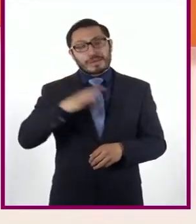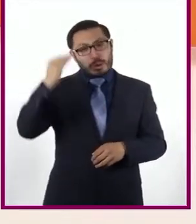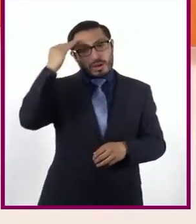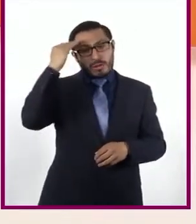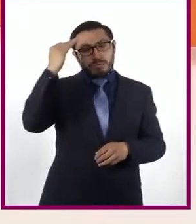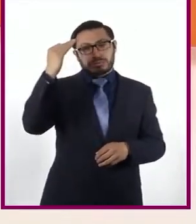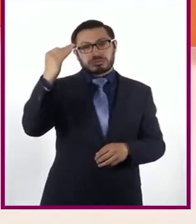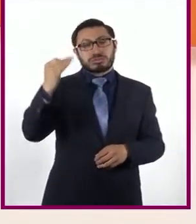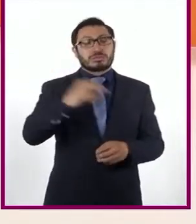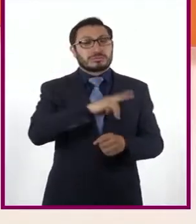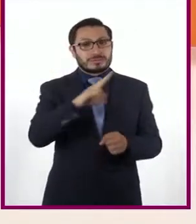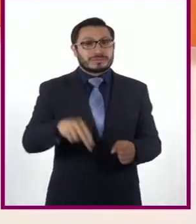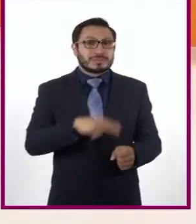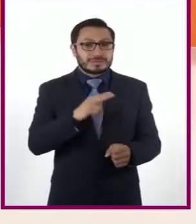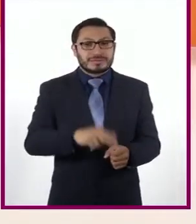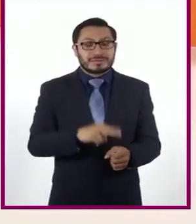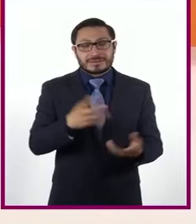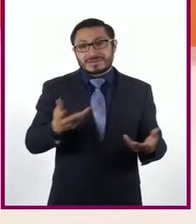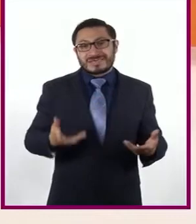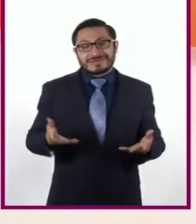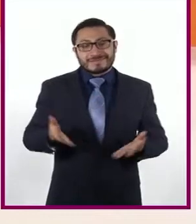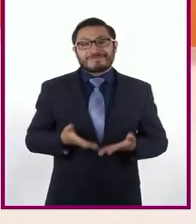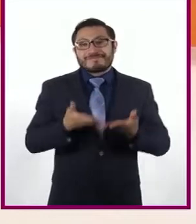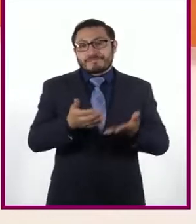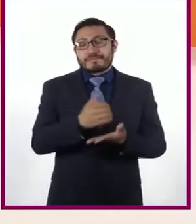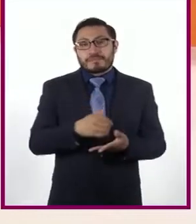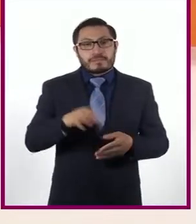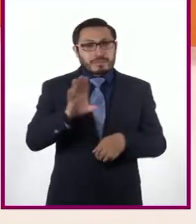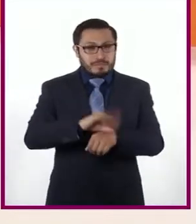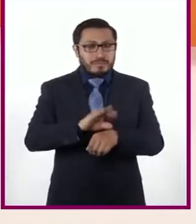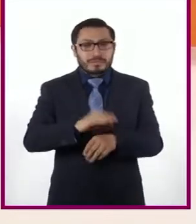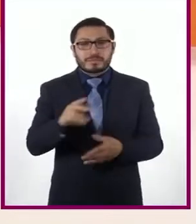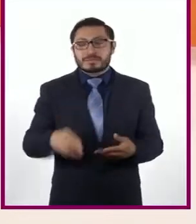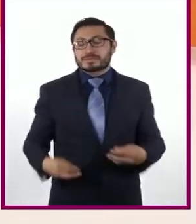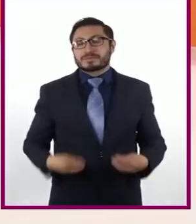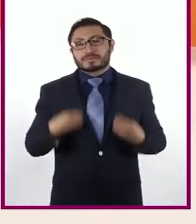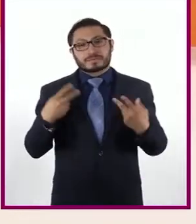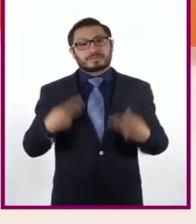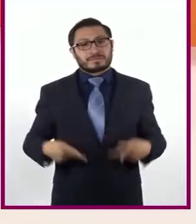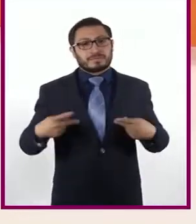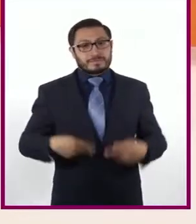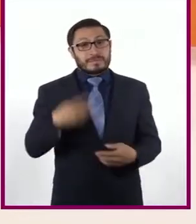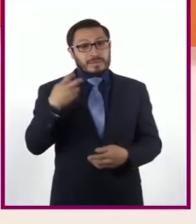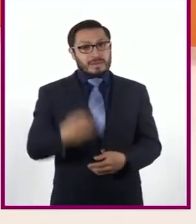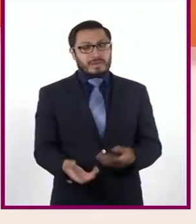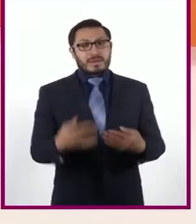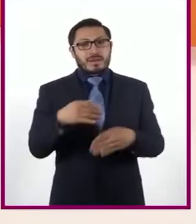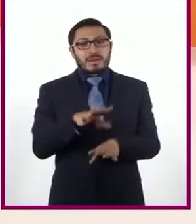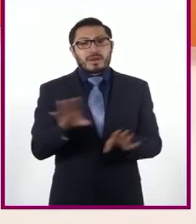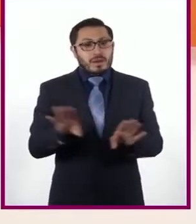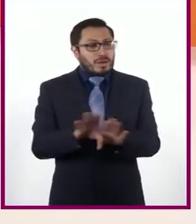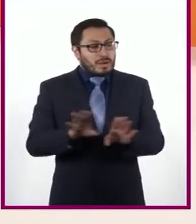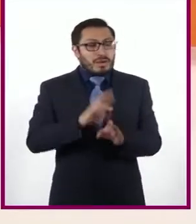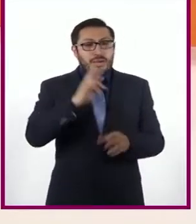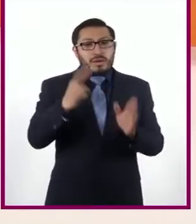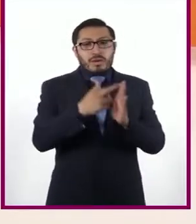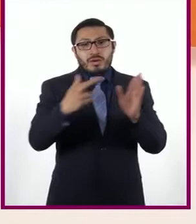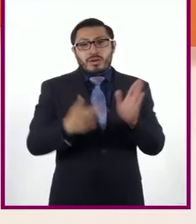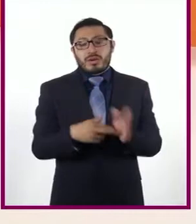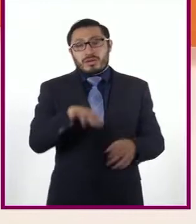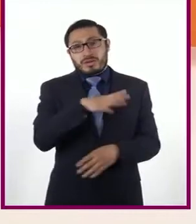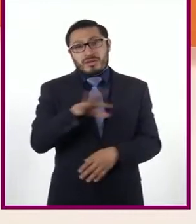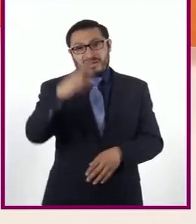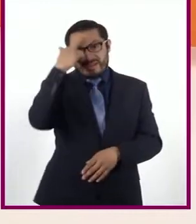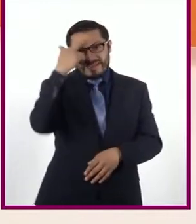ordinariamente, la naturaleza permite vivir a los hombres. De aquí resulta un precepto o regla general de la razón,